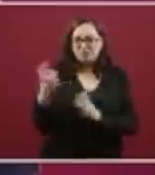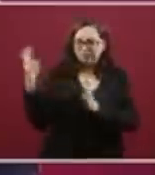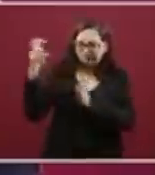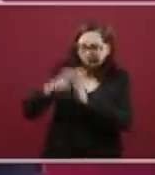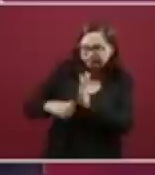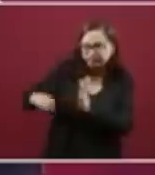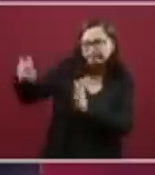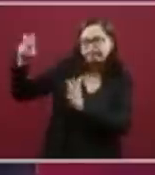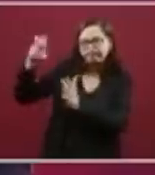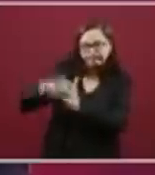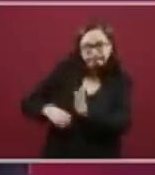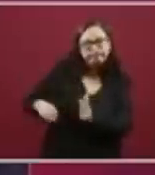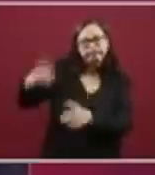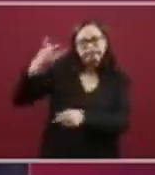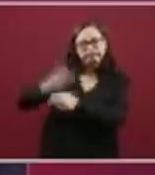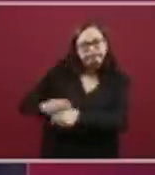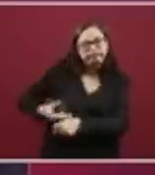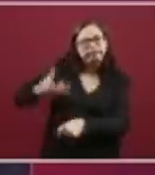Pero